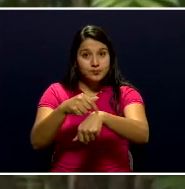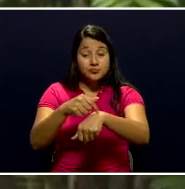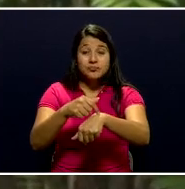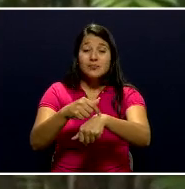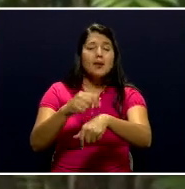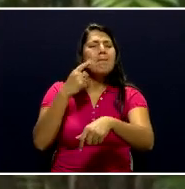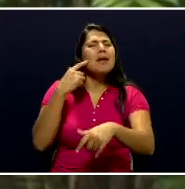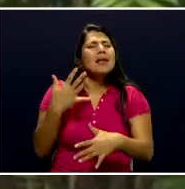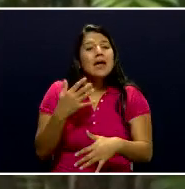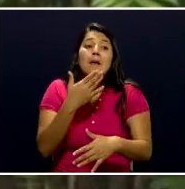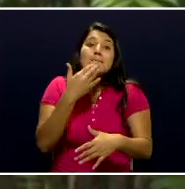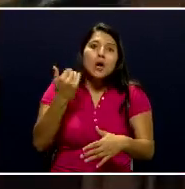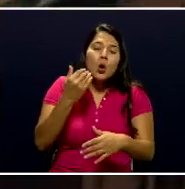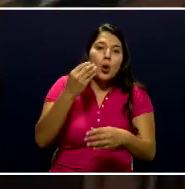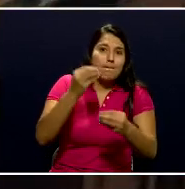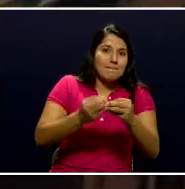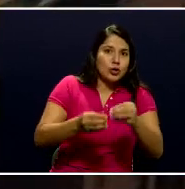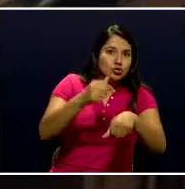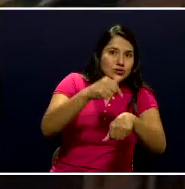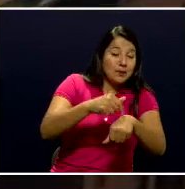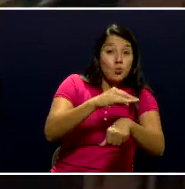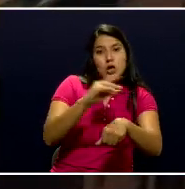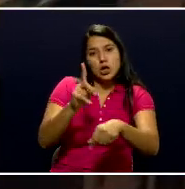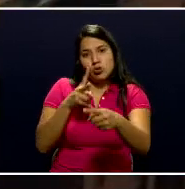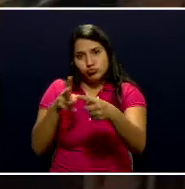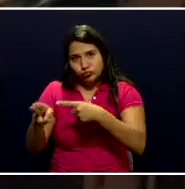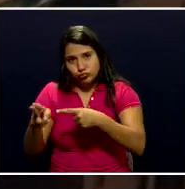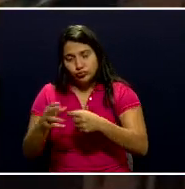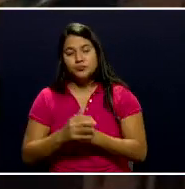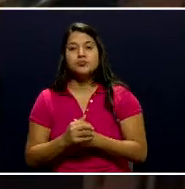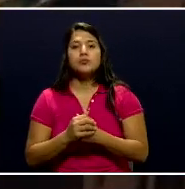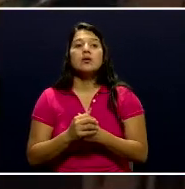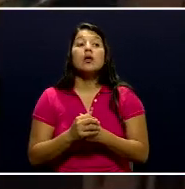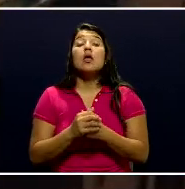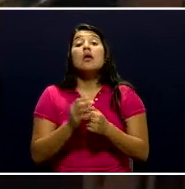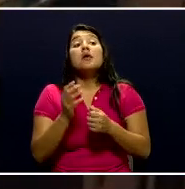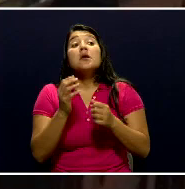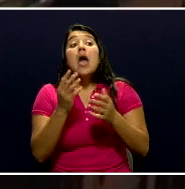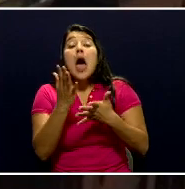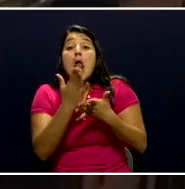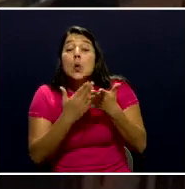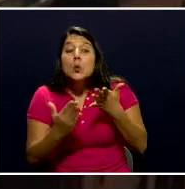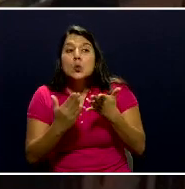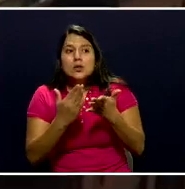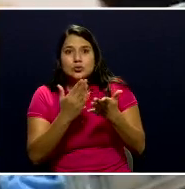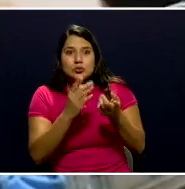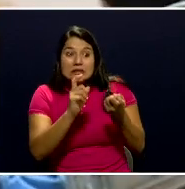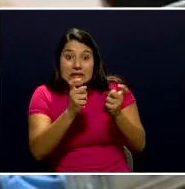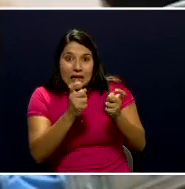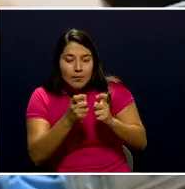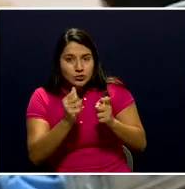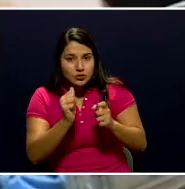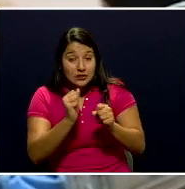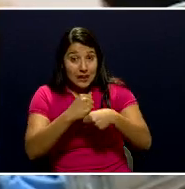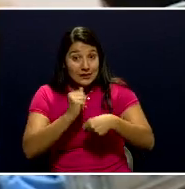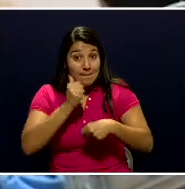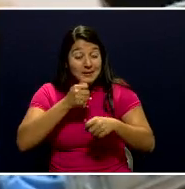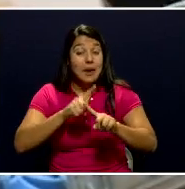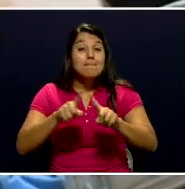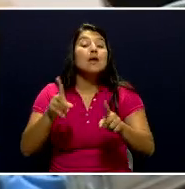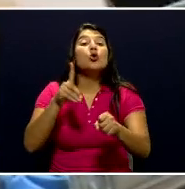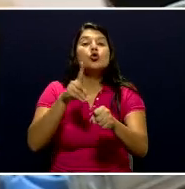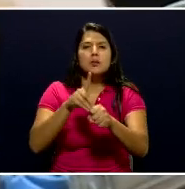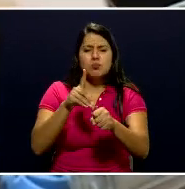terminar del todo la relación laboral. Aunque se presentarán diferentes mociones para cambiar algunos puntos del proyecto, los diputados aseguran